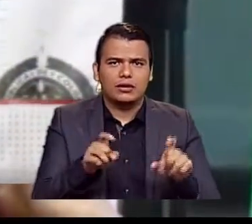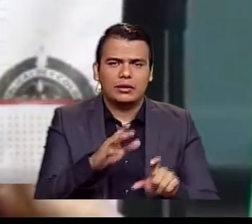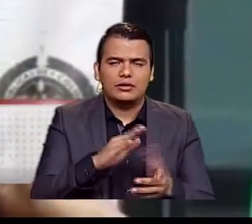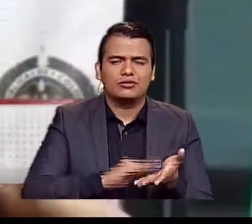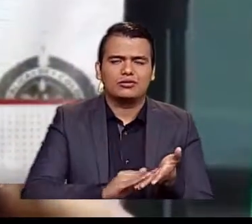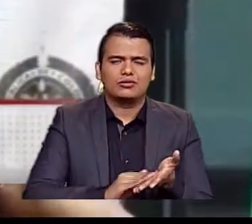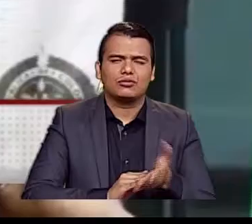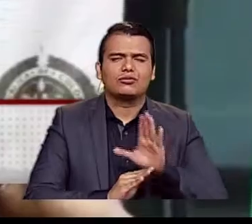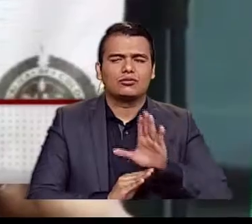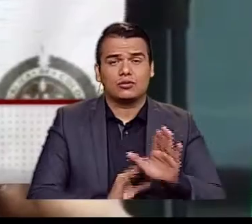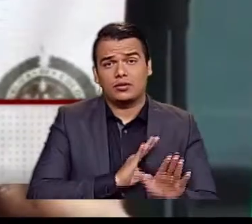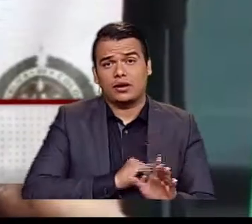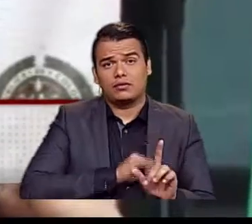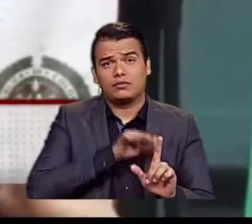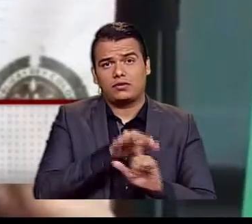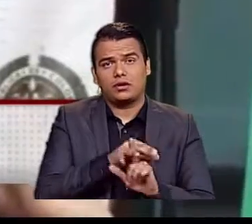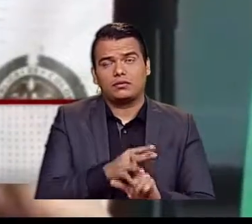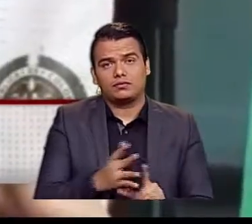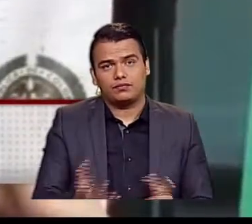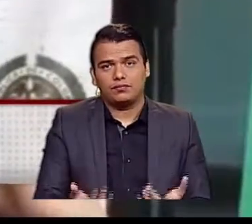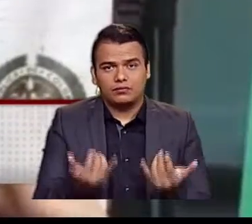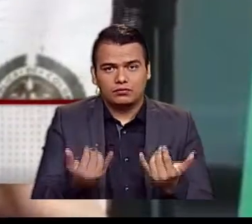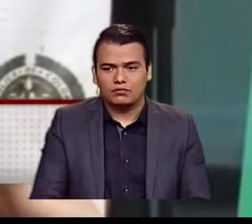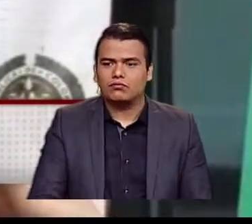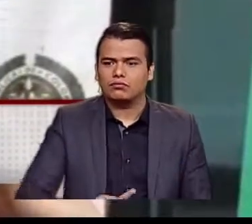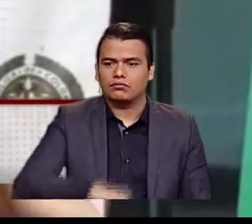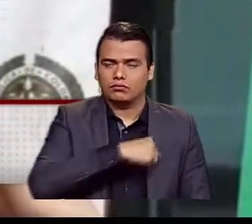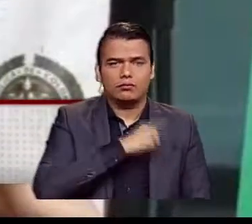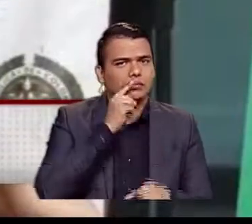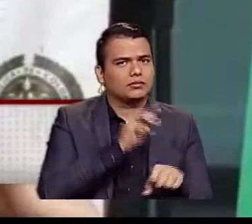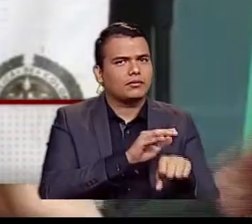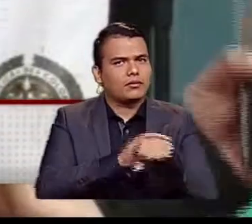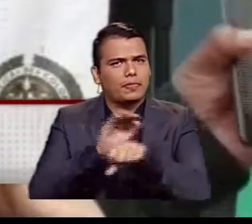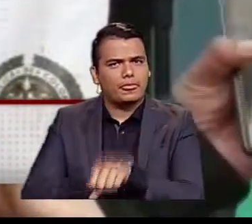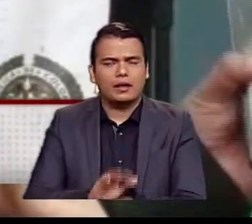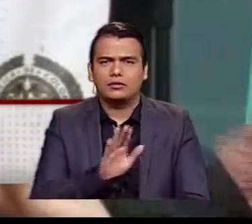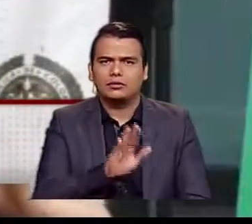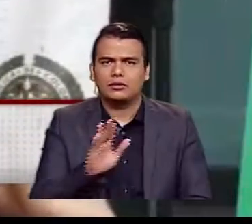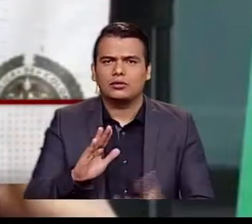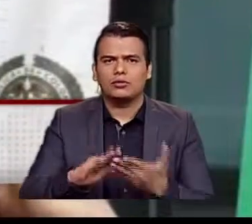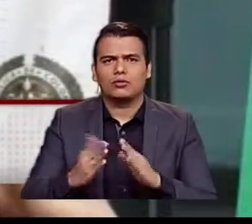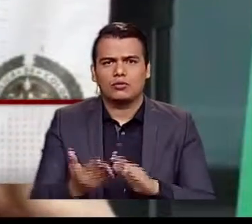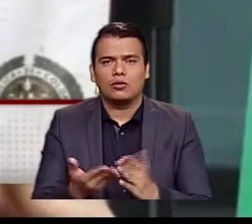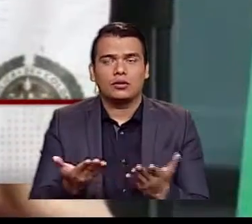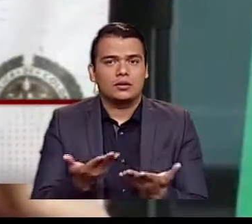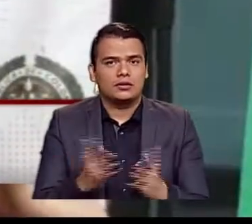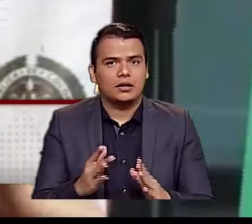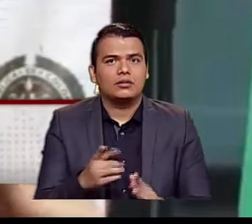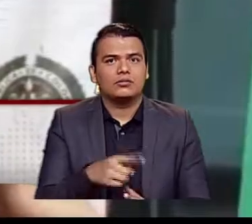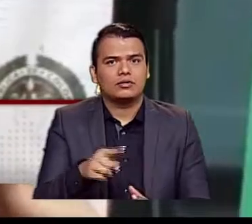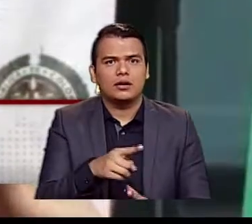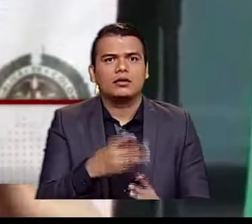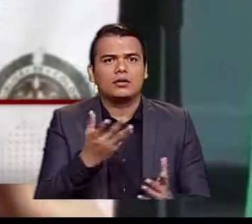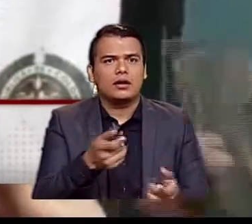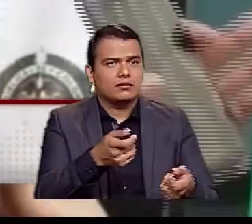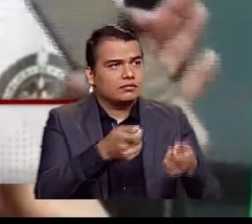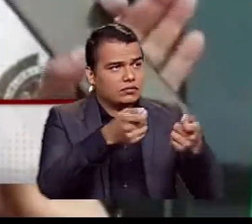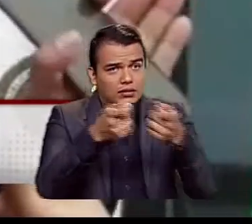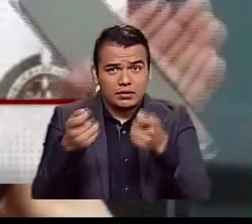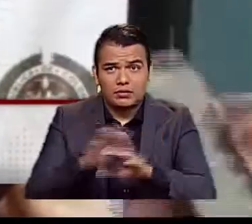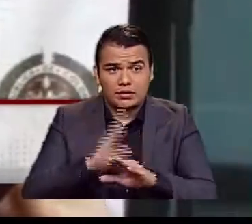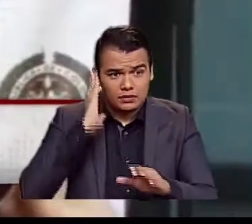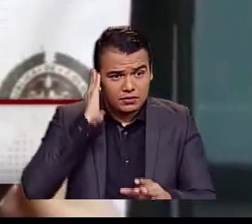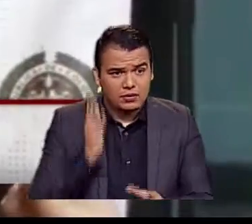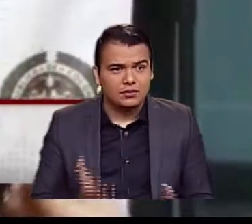a la ciudad de cali por eso invitamos nuevamente a la comunidad como está en el día de hoy que vienen a reclamar sus celulares gracias